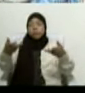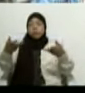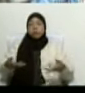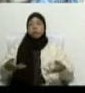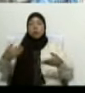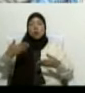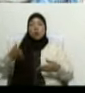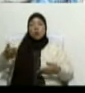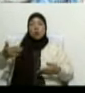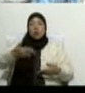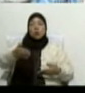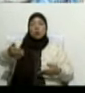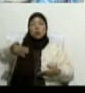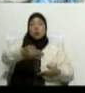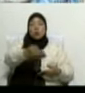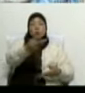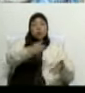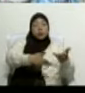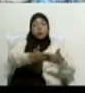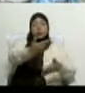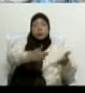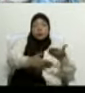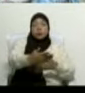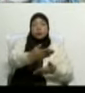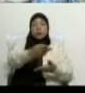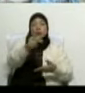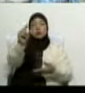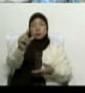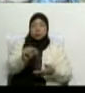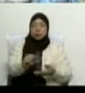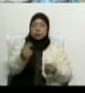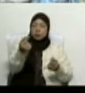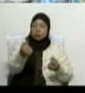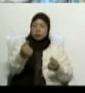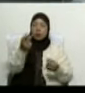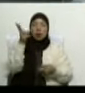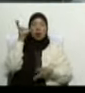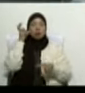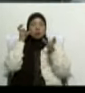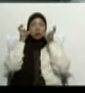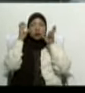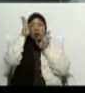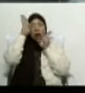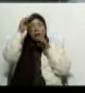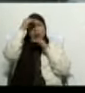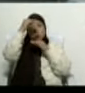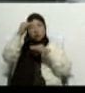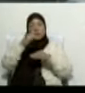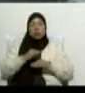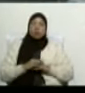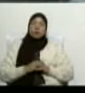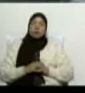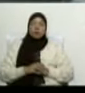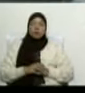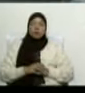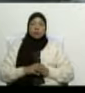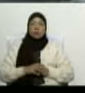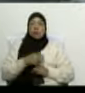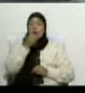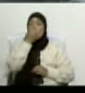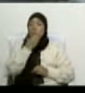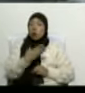río, garantizando calidad, frescura y precios accesibles. Escuchemos. Muy buena la oferta